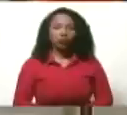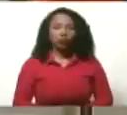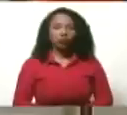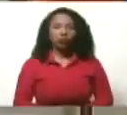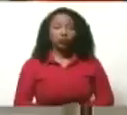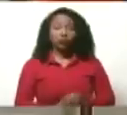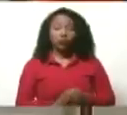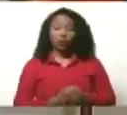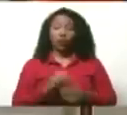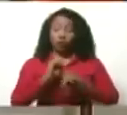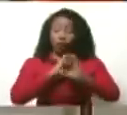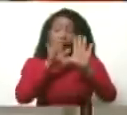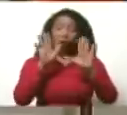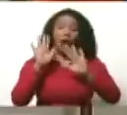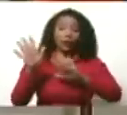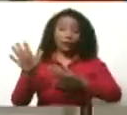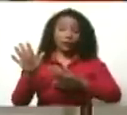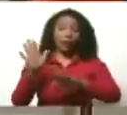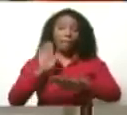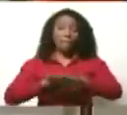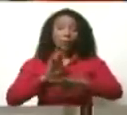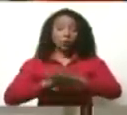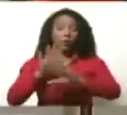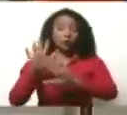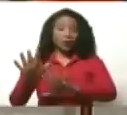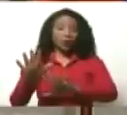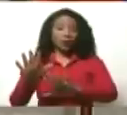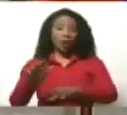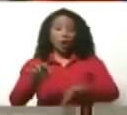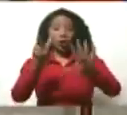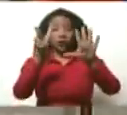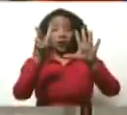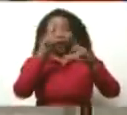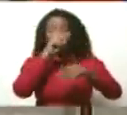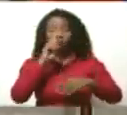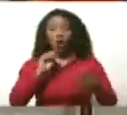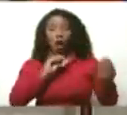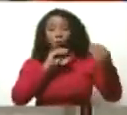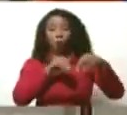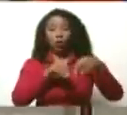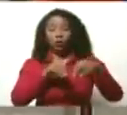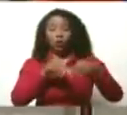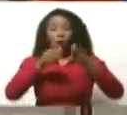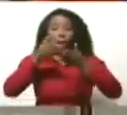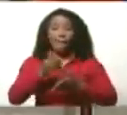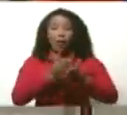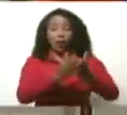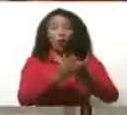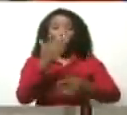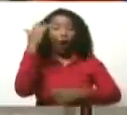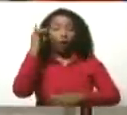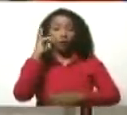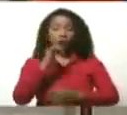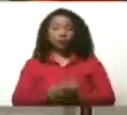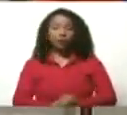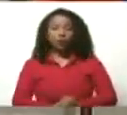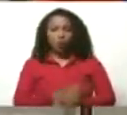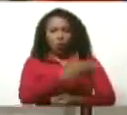como en efecto ocurrió. Durante los 7 años del acuerdo, el barco estuvo, oigan bien,